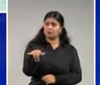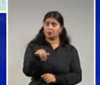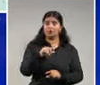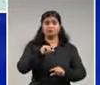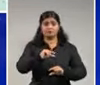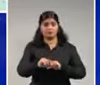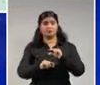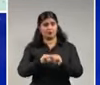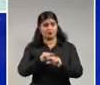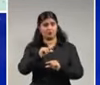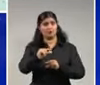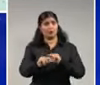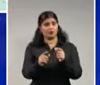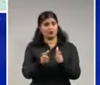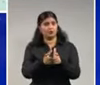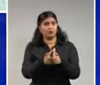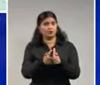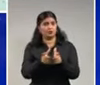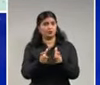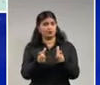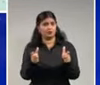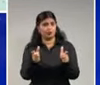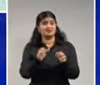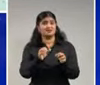a partir de la semana